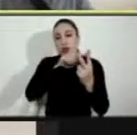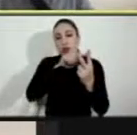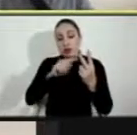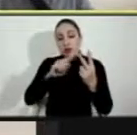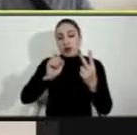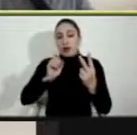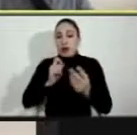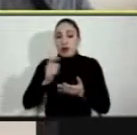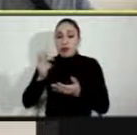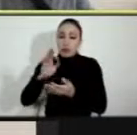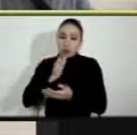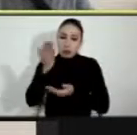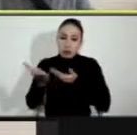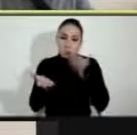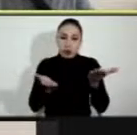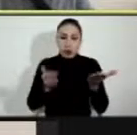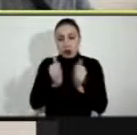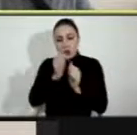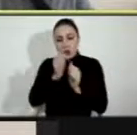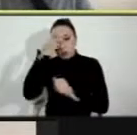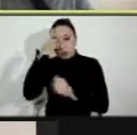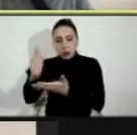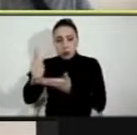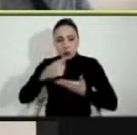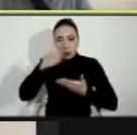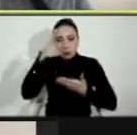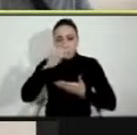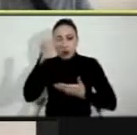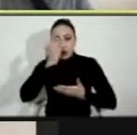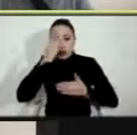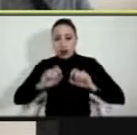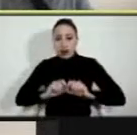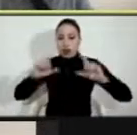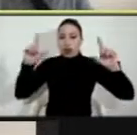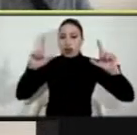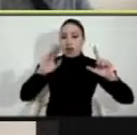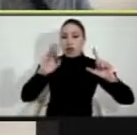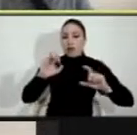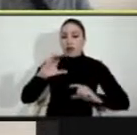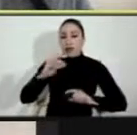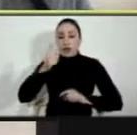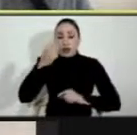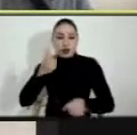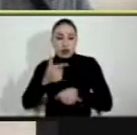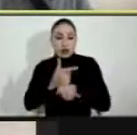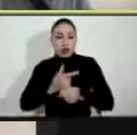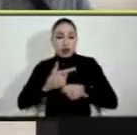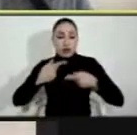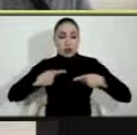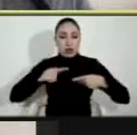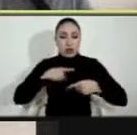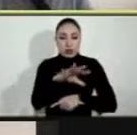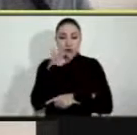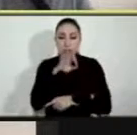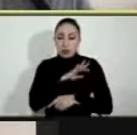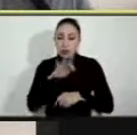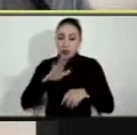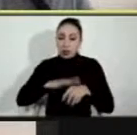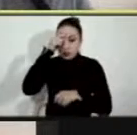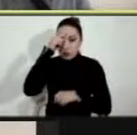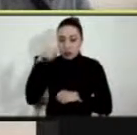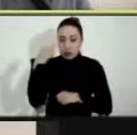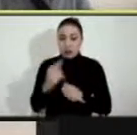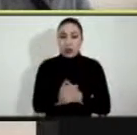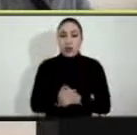desaparecidas mediante la publicación de las fichas de identificación en el metro. En ese sentido, objetivo planteado por